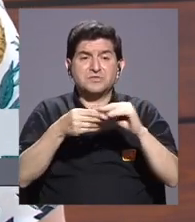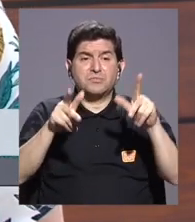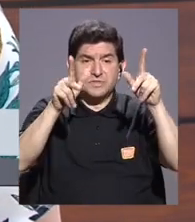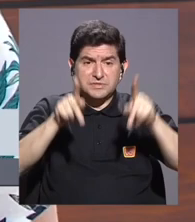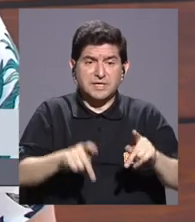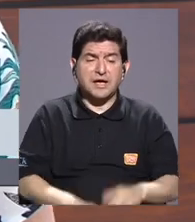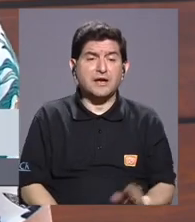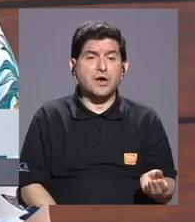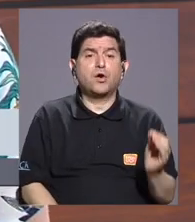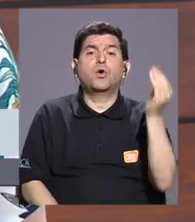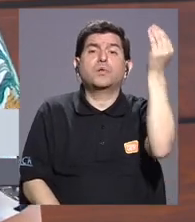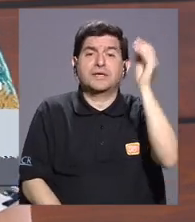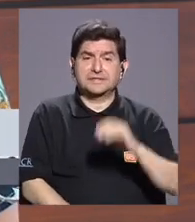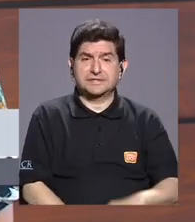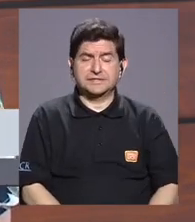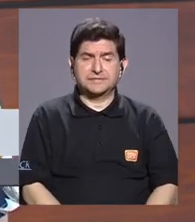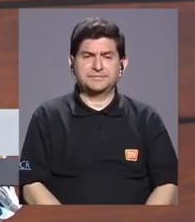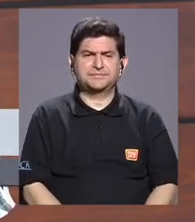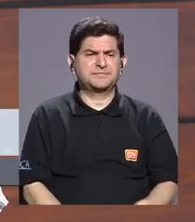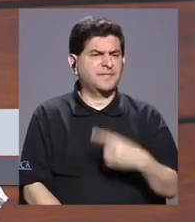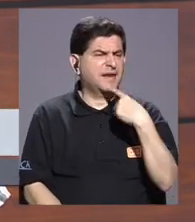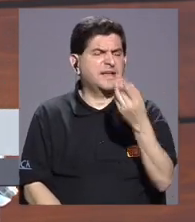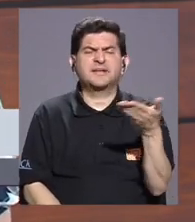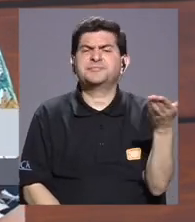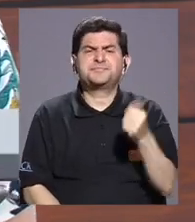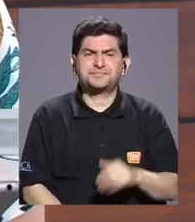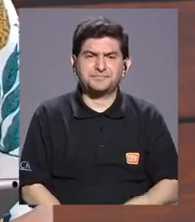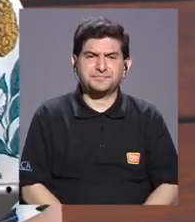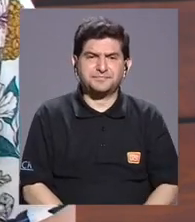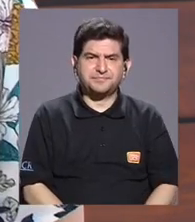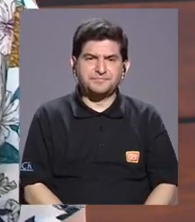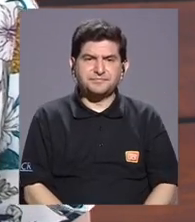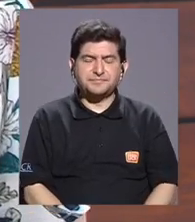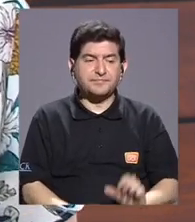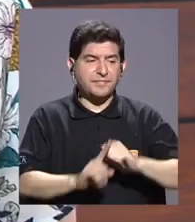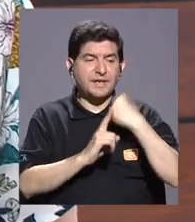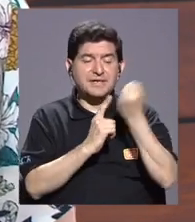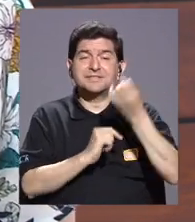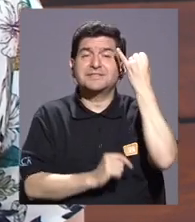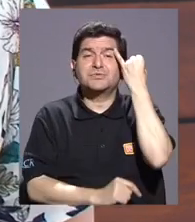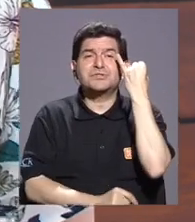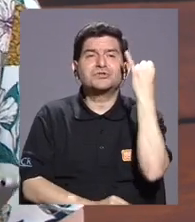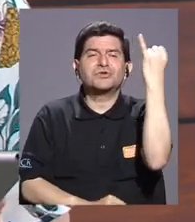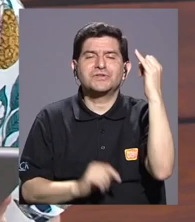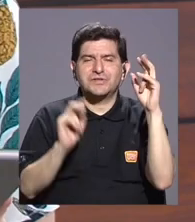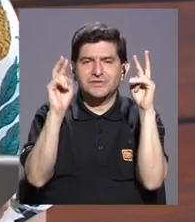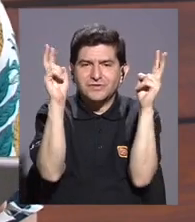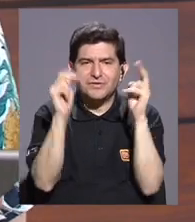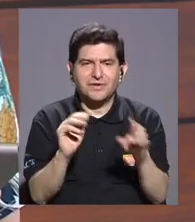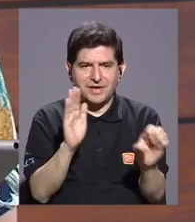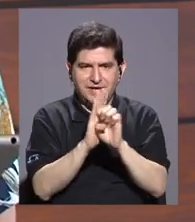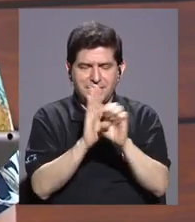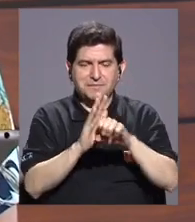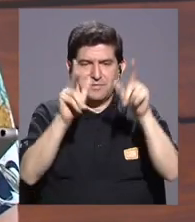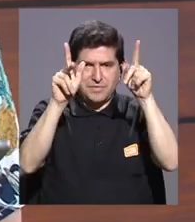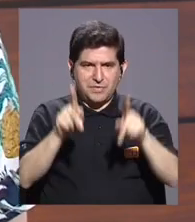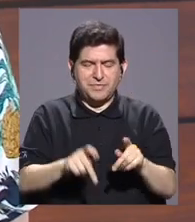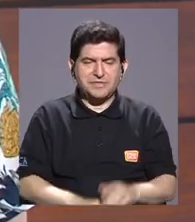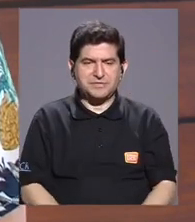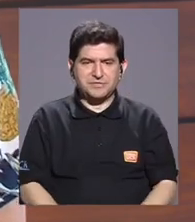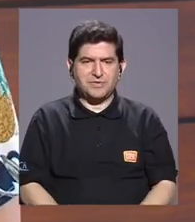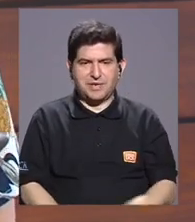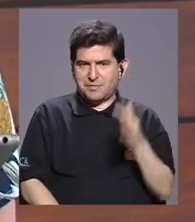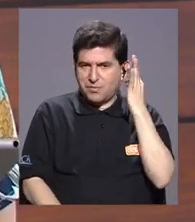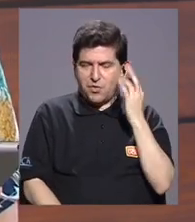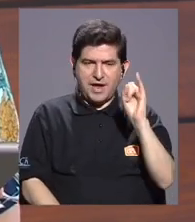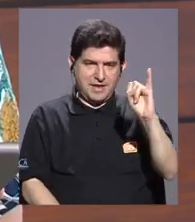muchísima gente y sobre todo gente joven. Y lo que más plantean es cuestiones ideológicas. Entonces, por ejemplo, una persona,